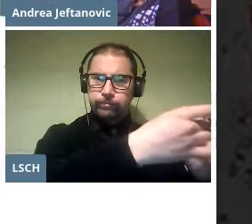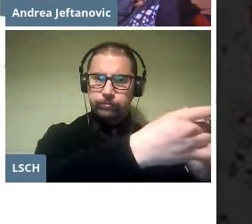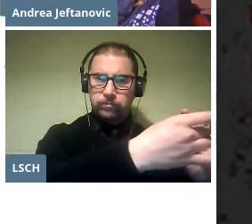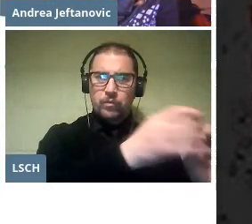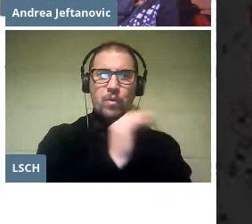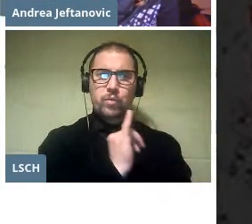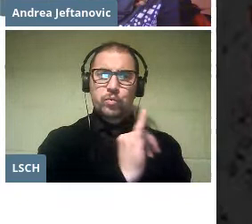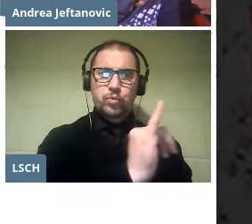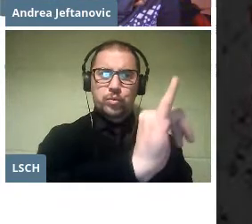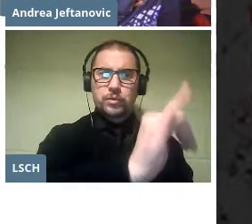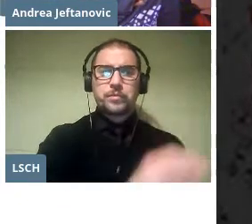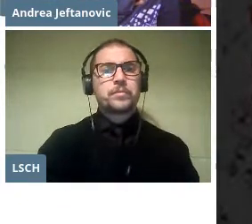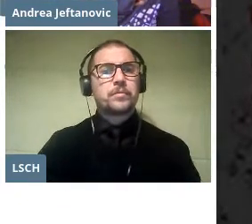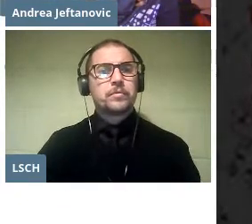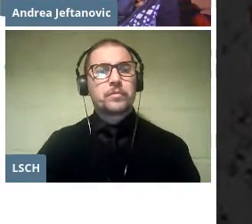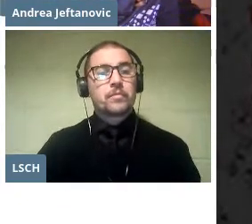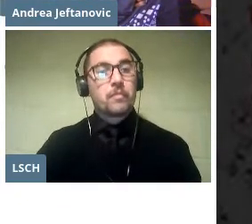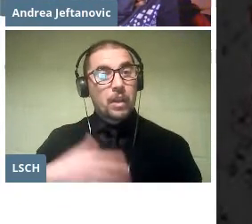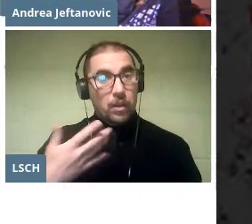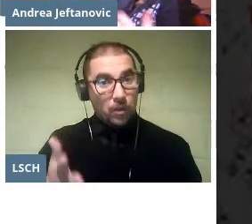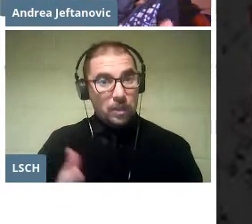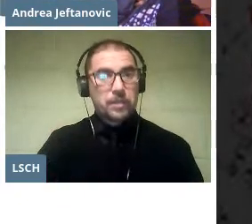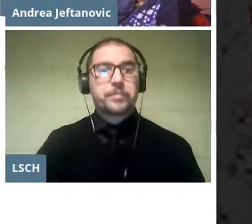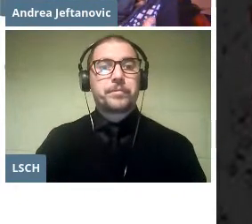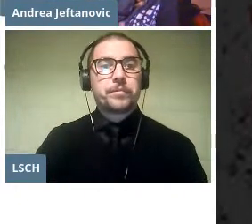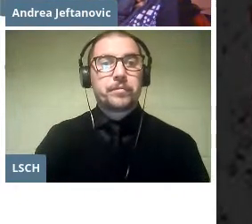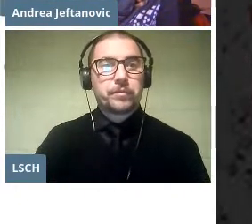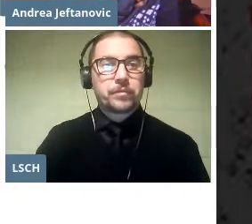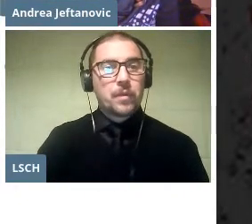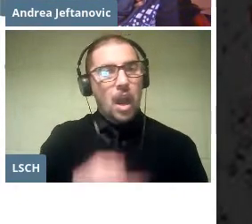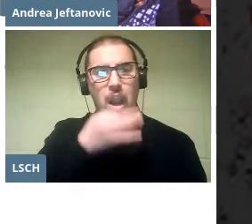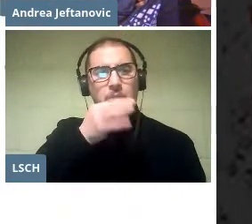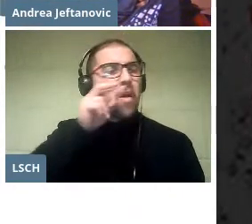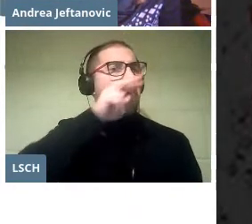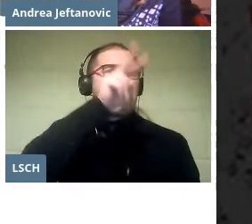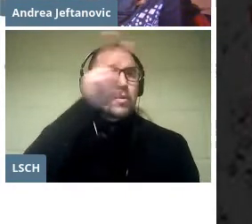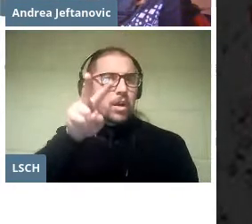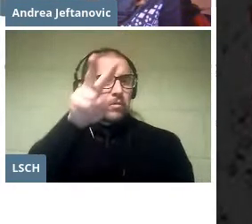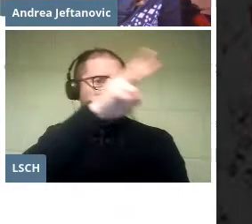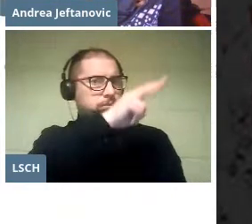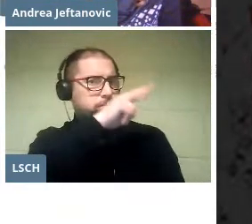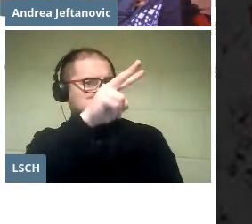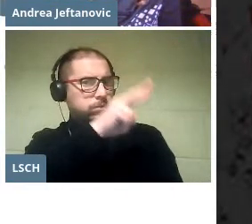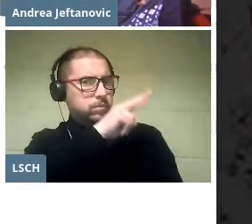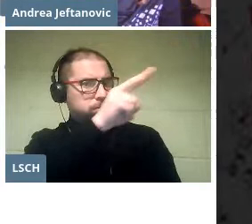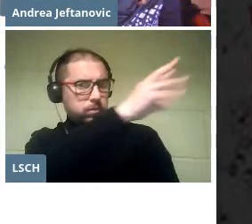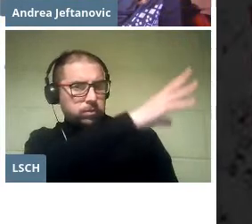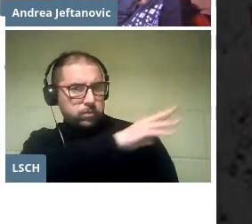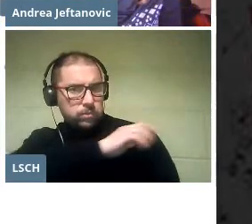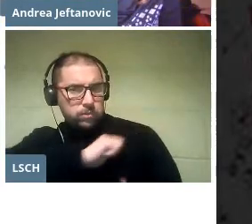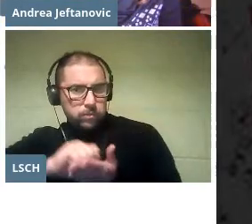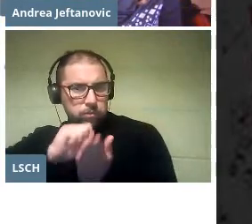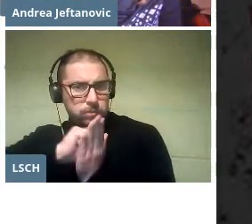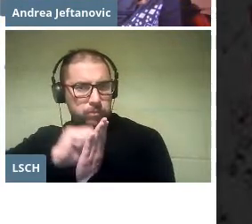infinito. Y esto, sin duda, la narración visual se imprime en la página.